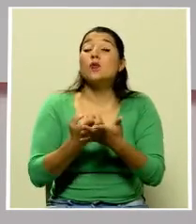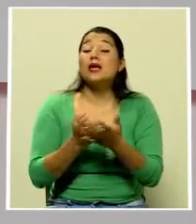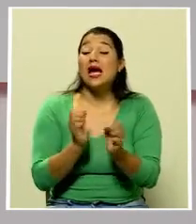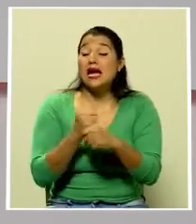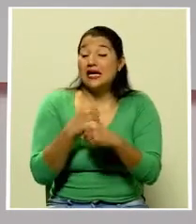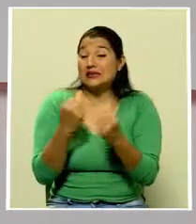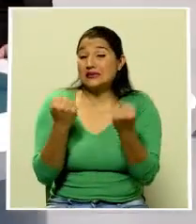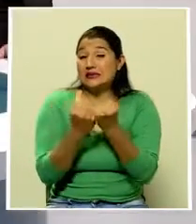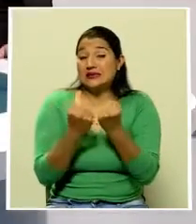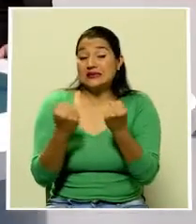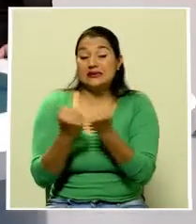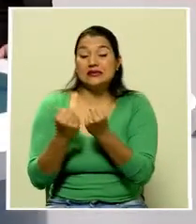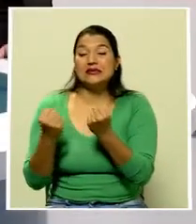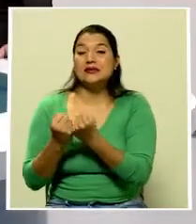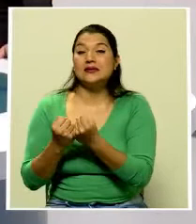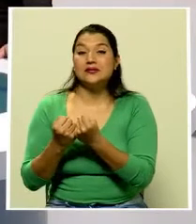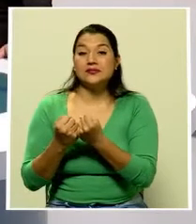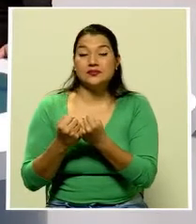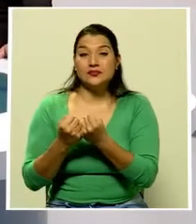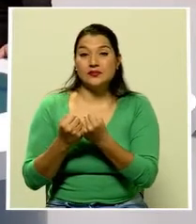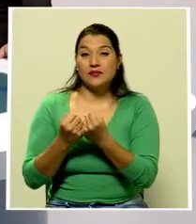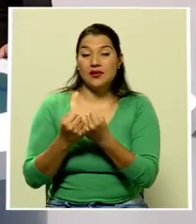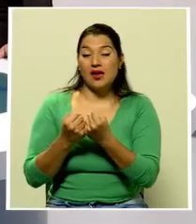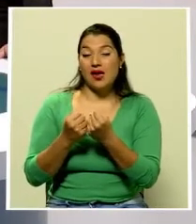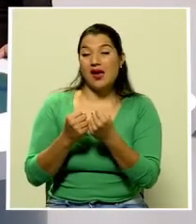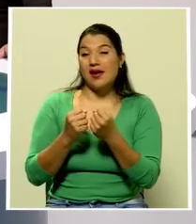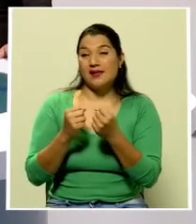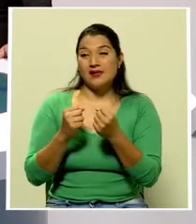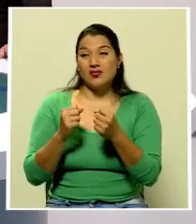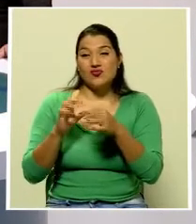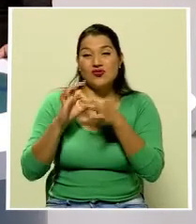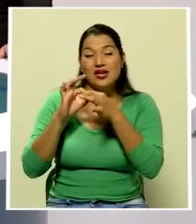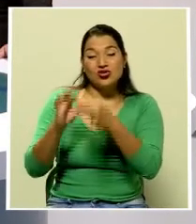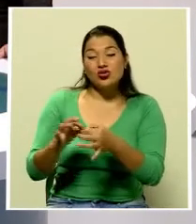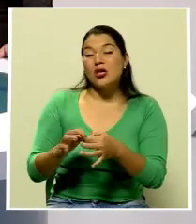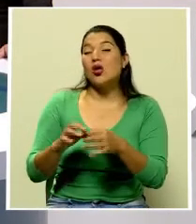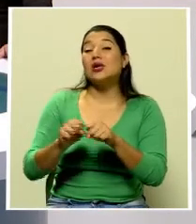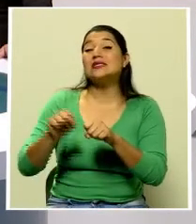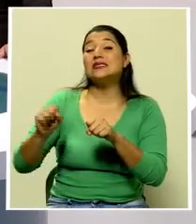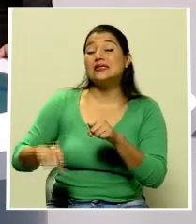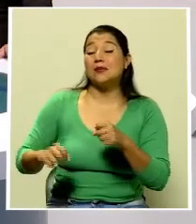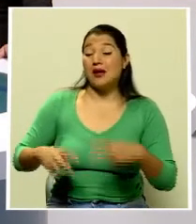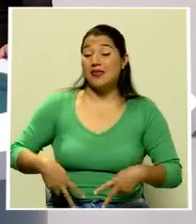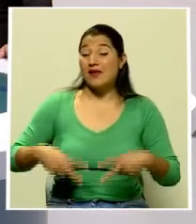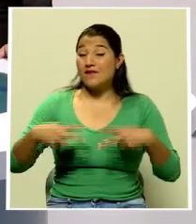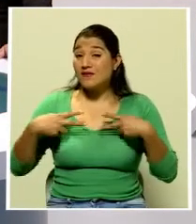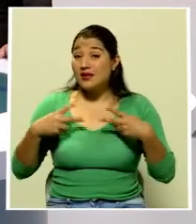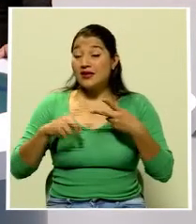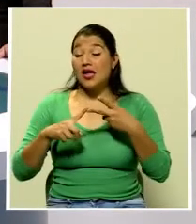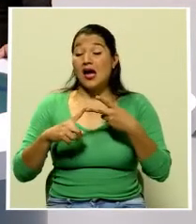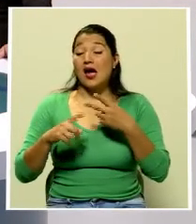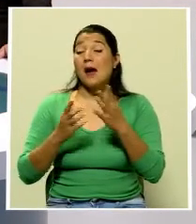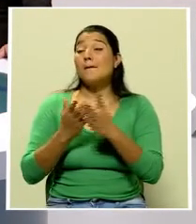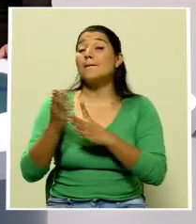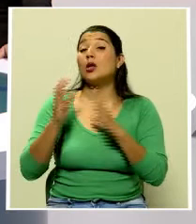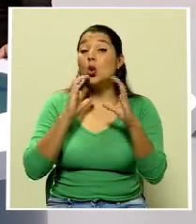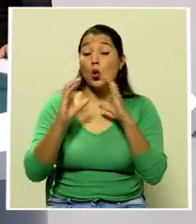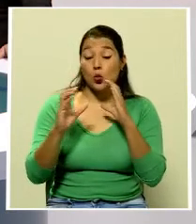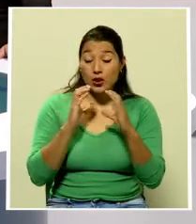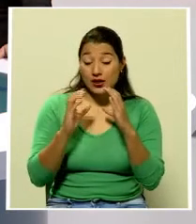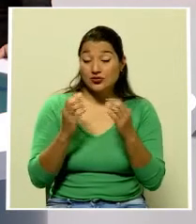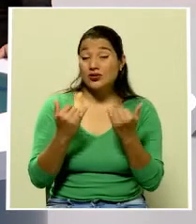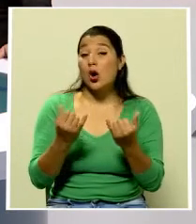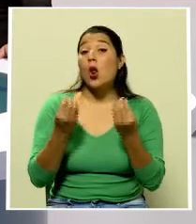los modelos de vida de los medios de comunicación. Hay un tema de fuerte